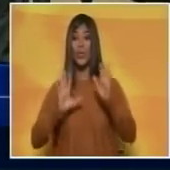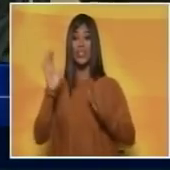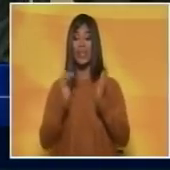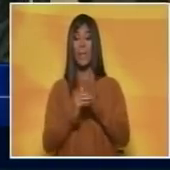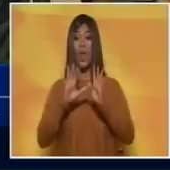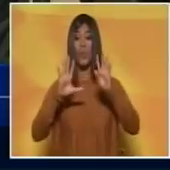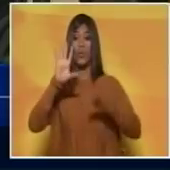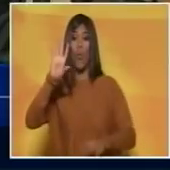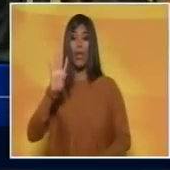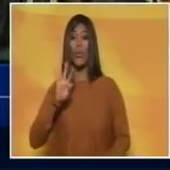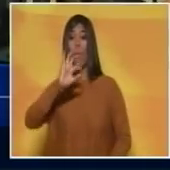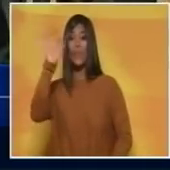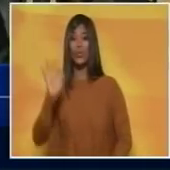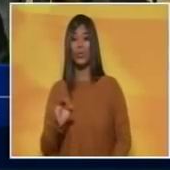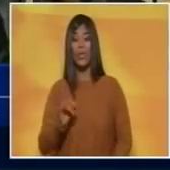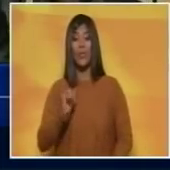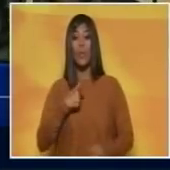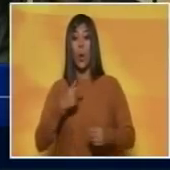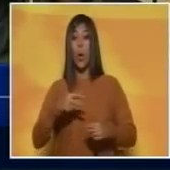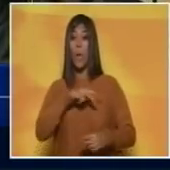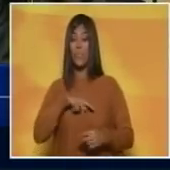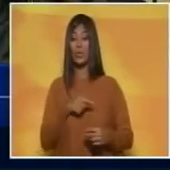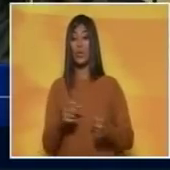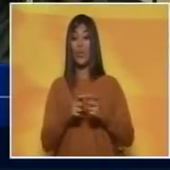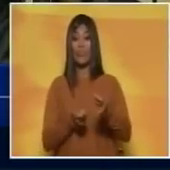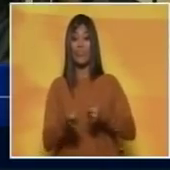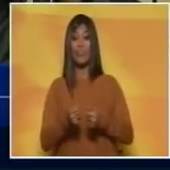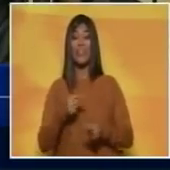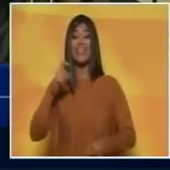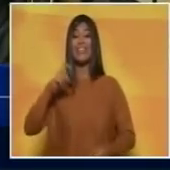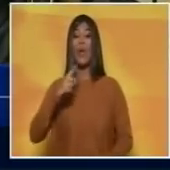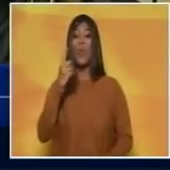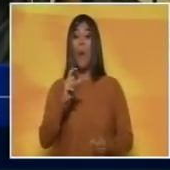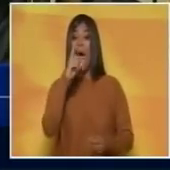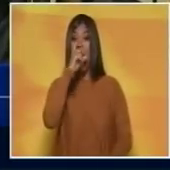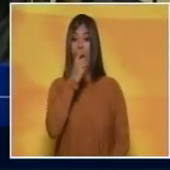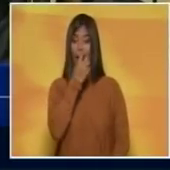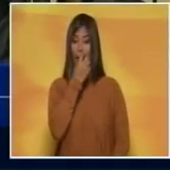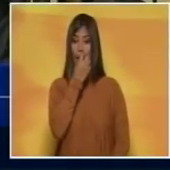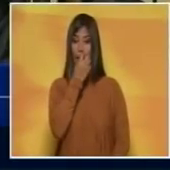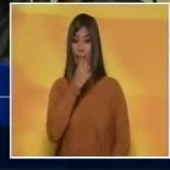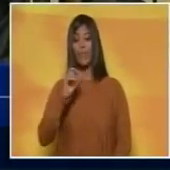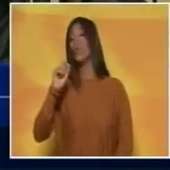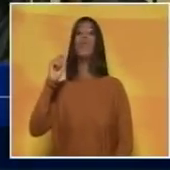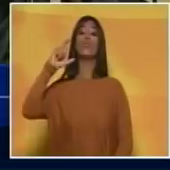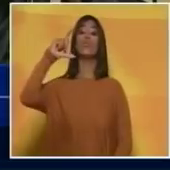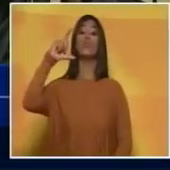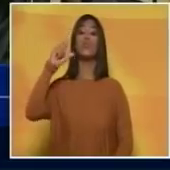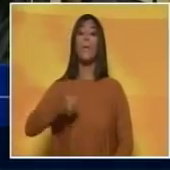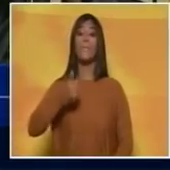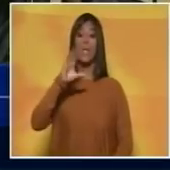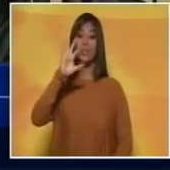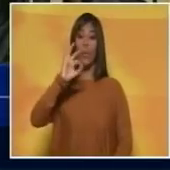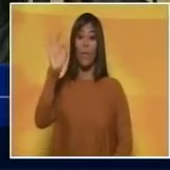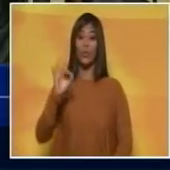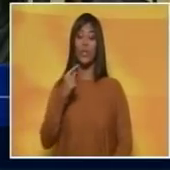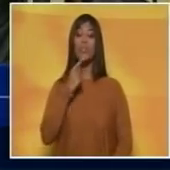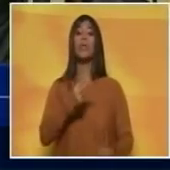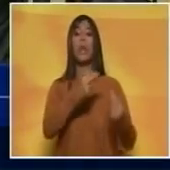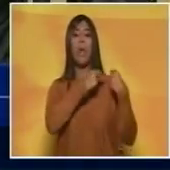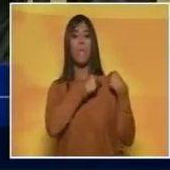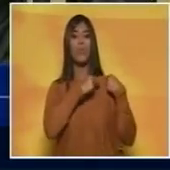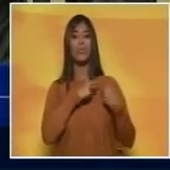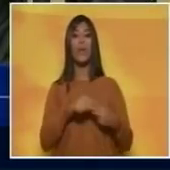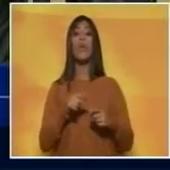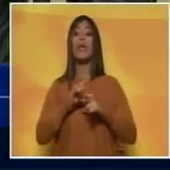815.194%. Nosotros consideramos de la Comisión de Finanzas que se requiere un año con inflaciones inferiores a 50% para poder decir